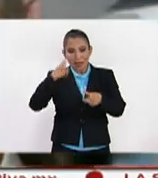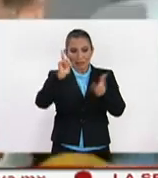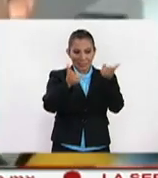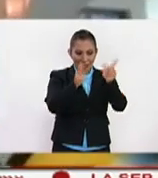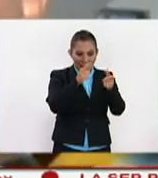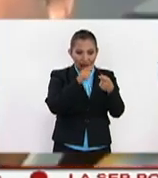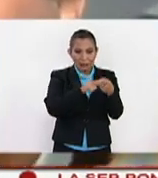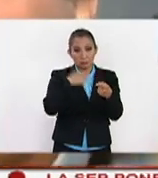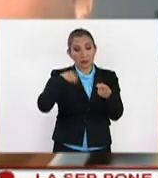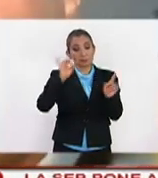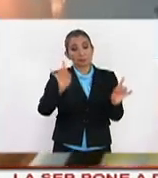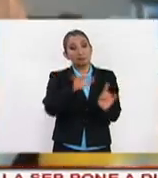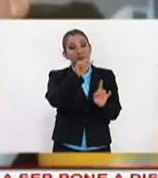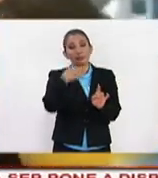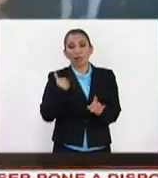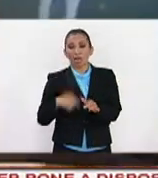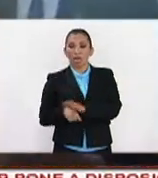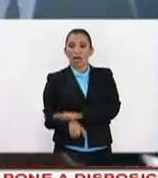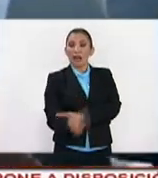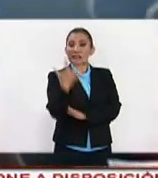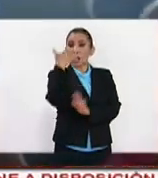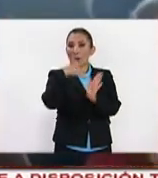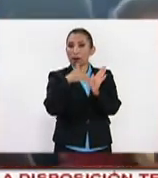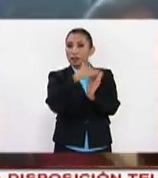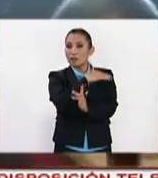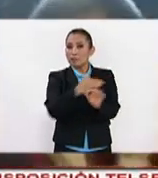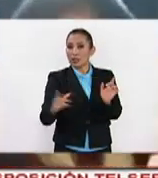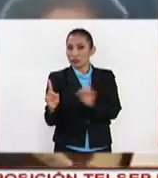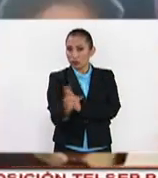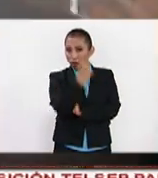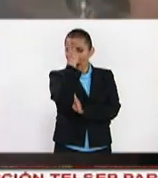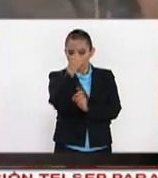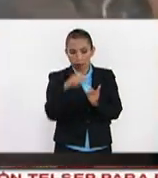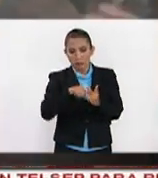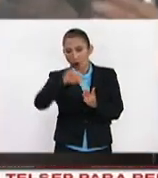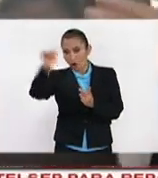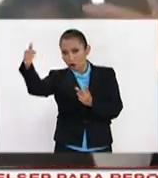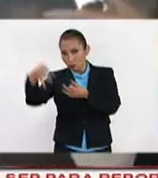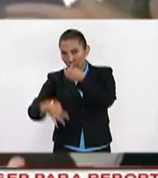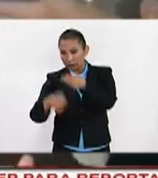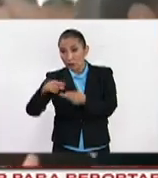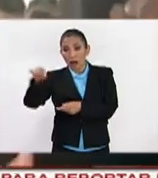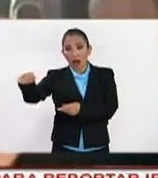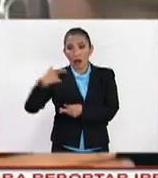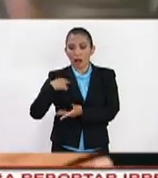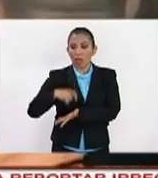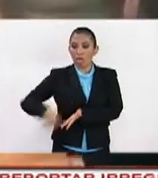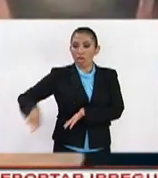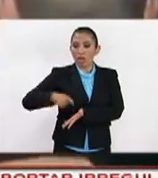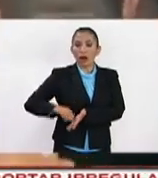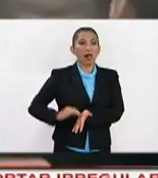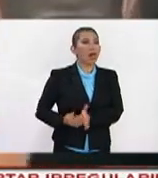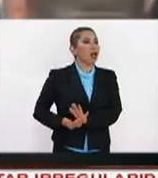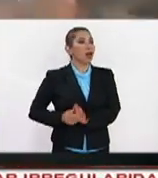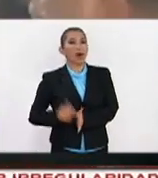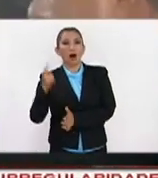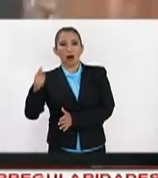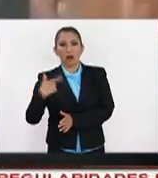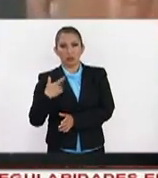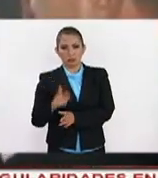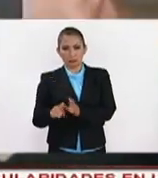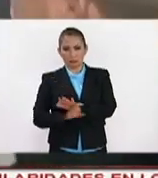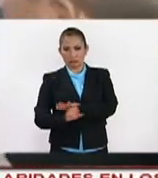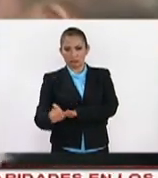Texas por la supuesta transferencia ilegal de $5,5 millones, el otro por la presunta compra simulada de un